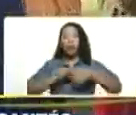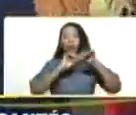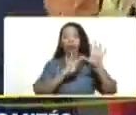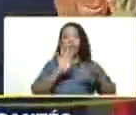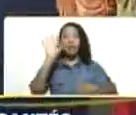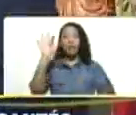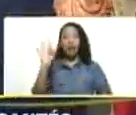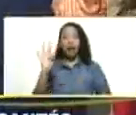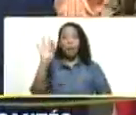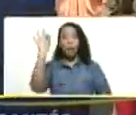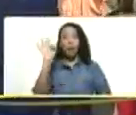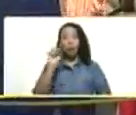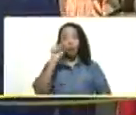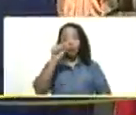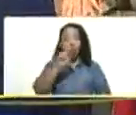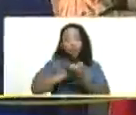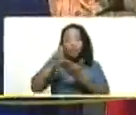93%, coge datos.